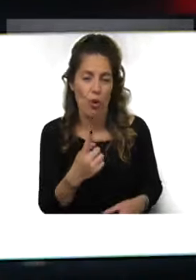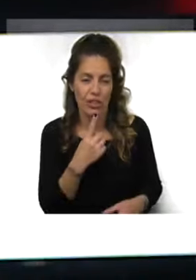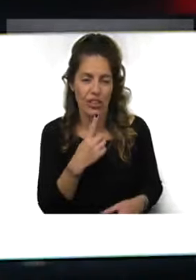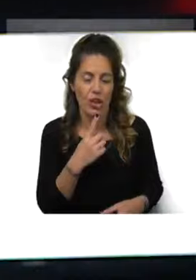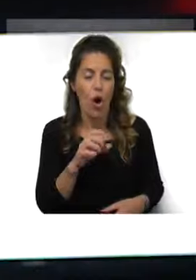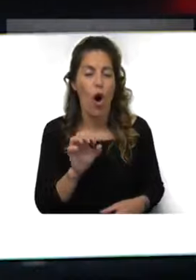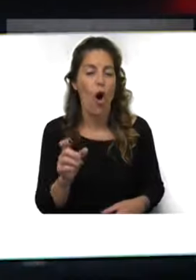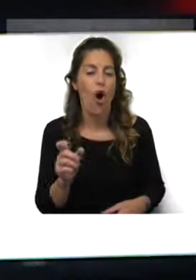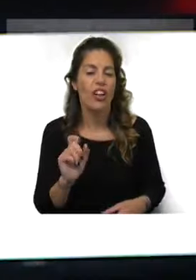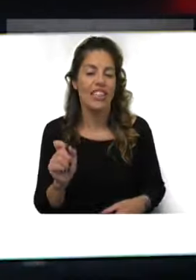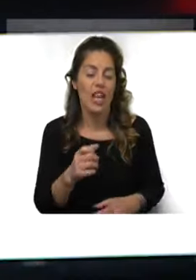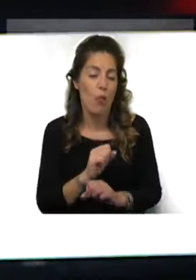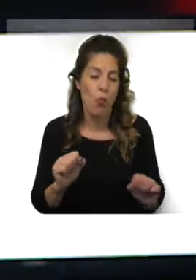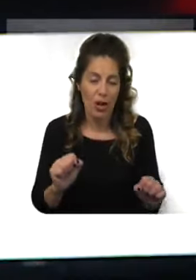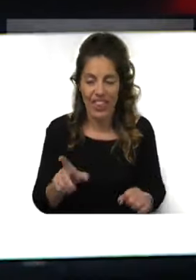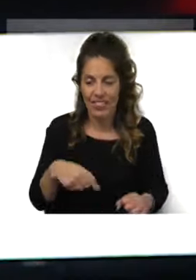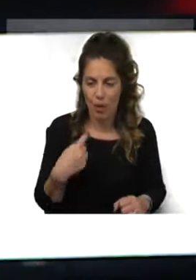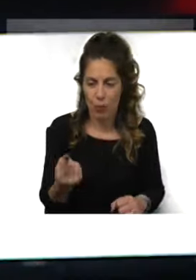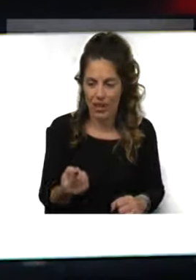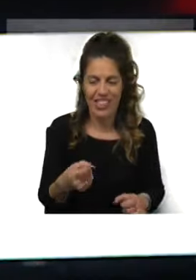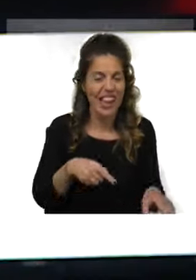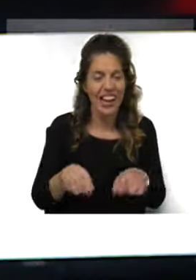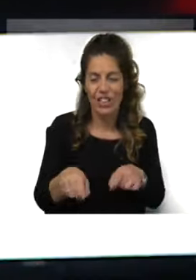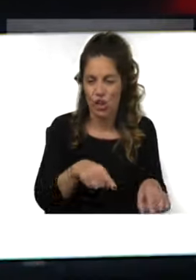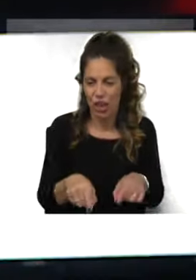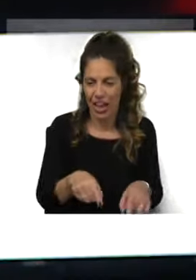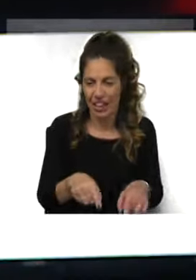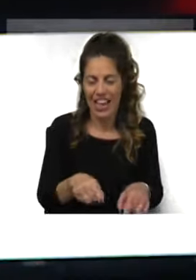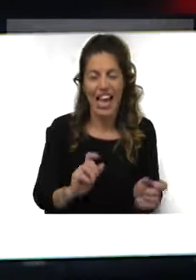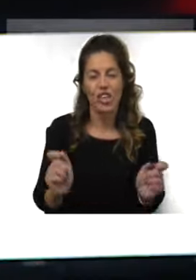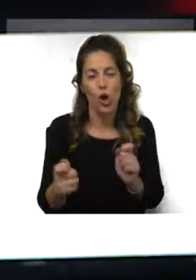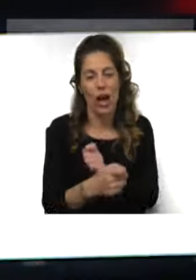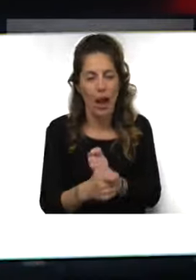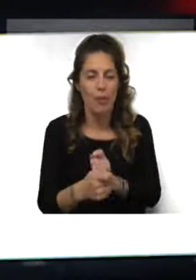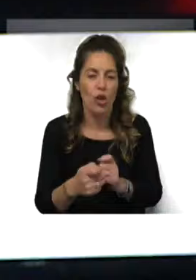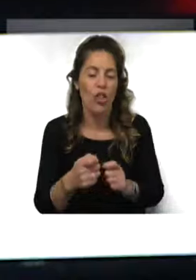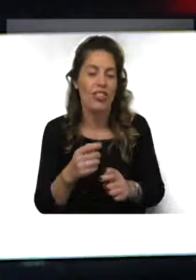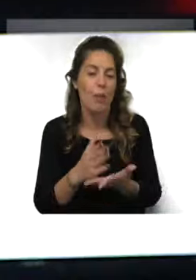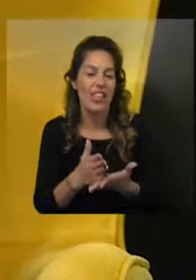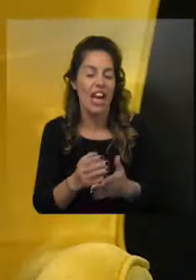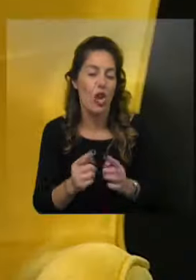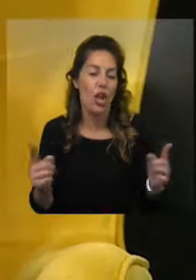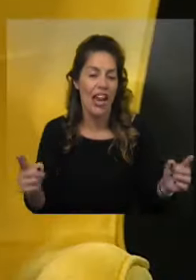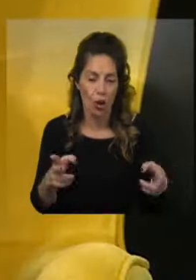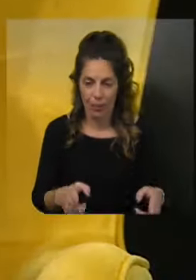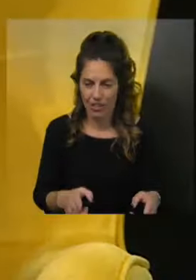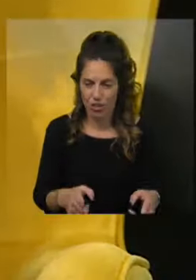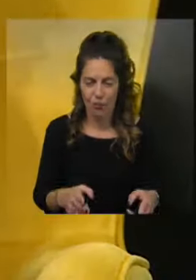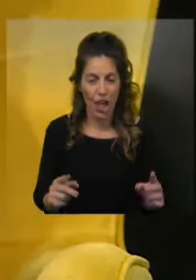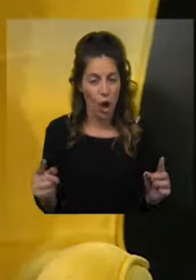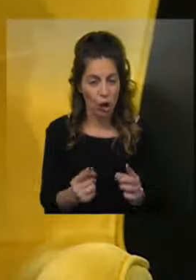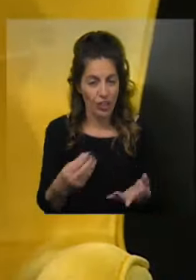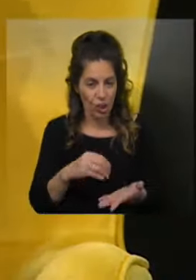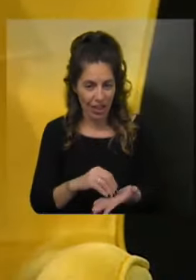quienes pueden después eh gestionar estos cambios de mediano y largo plazo y algo cortito que